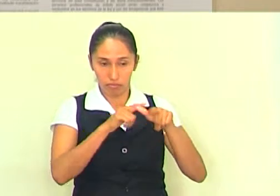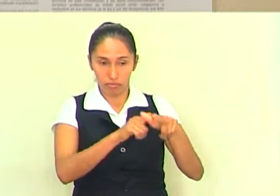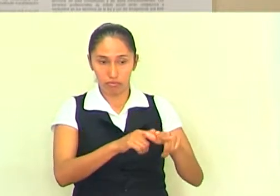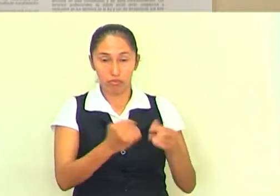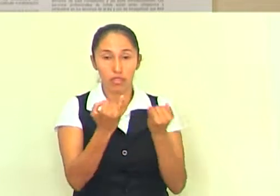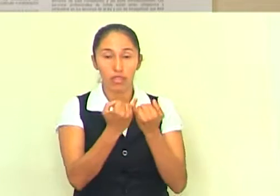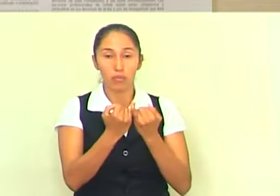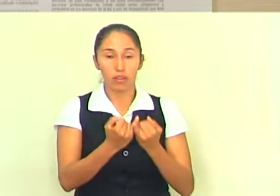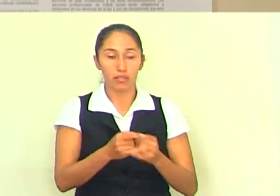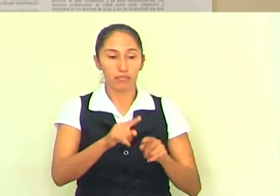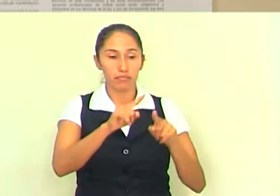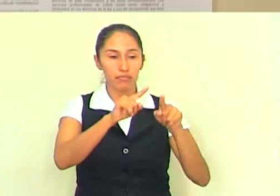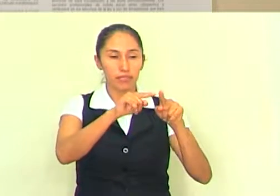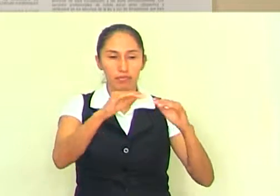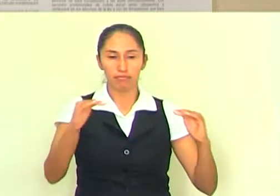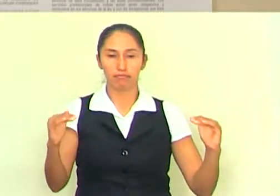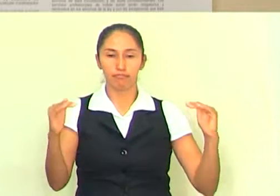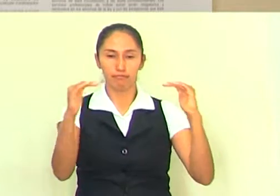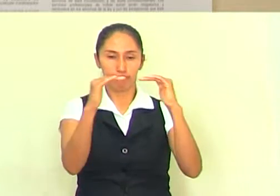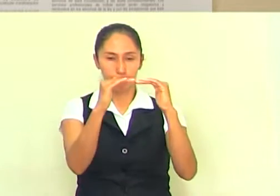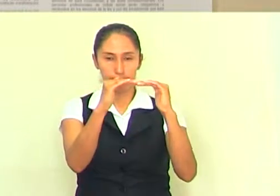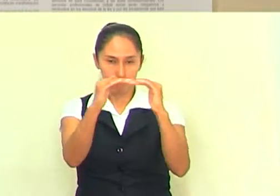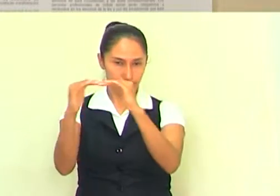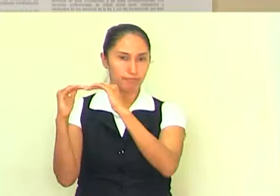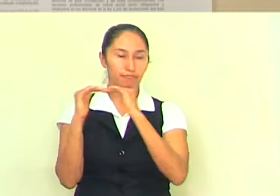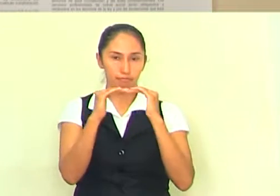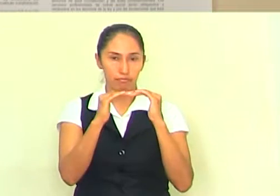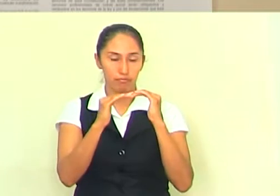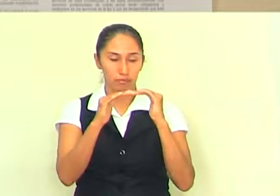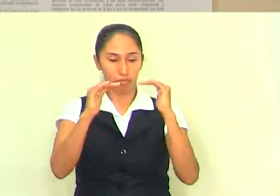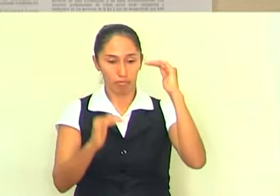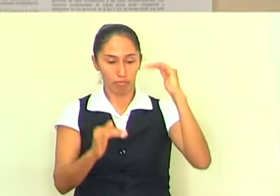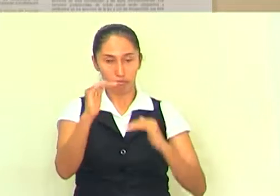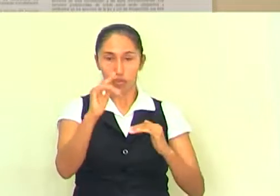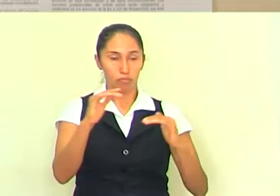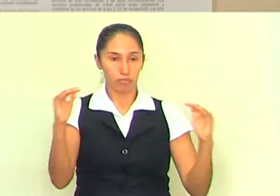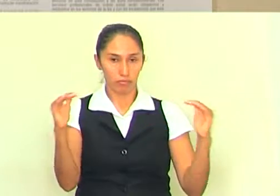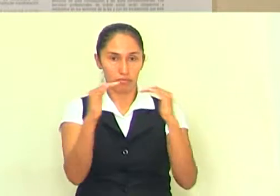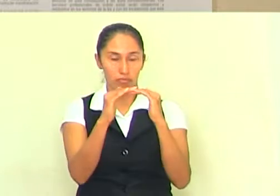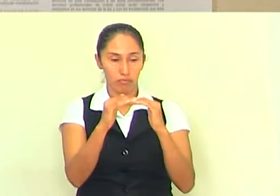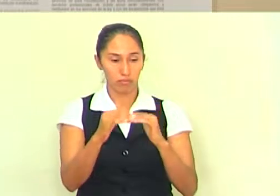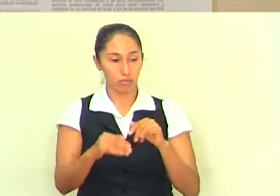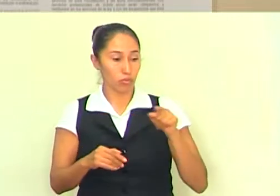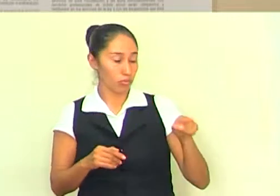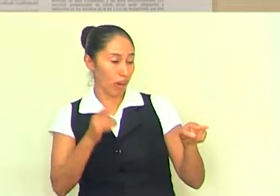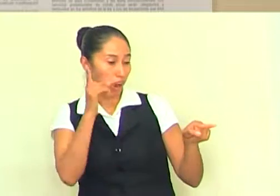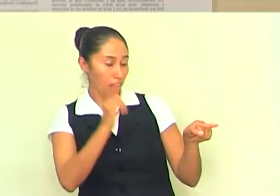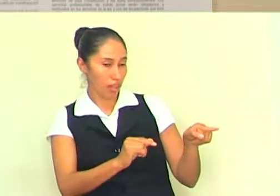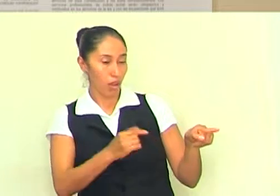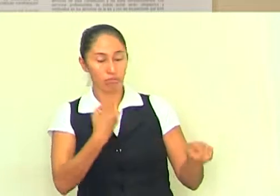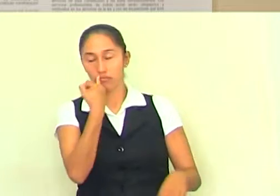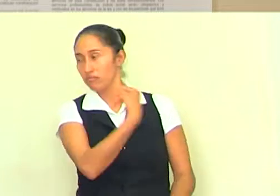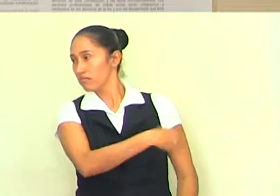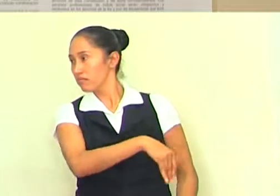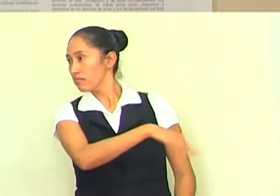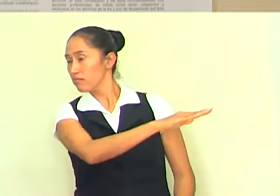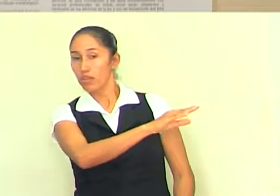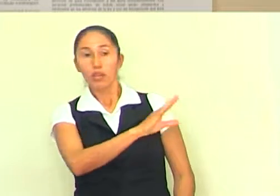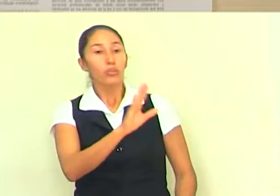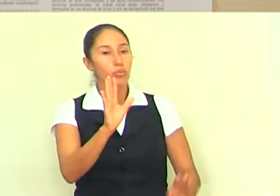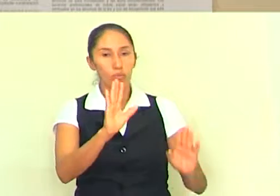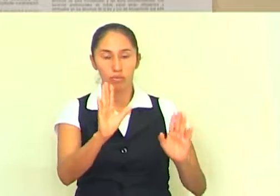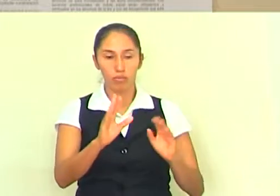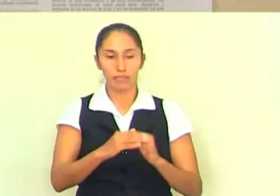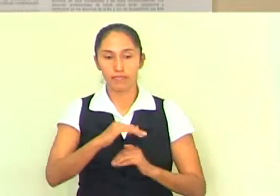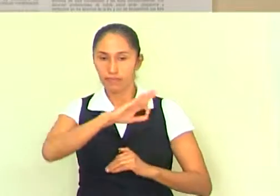igualdad y prohibición de la discriminación. Es muy importante que tengas en cuenta